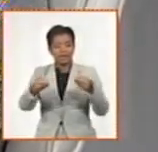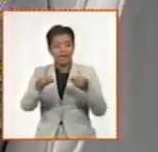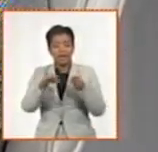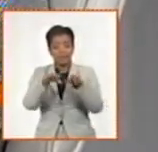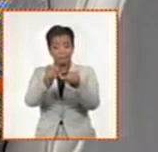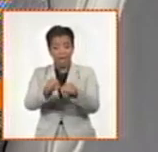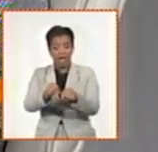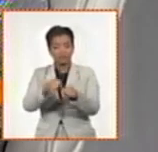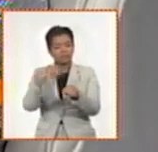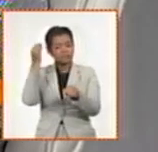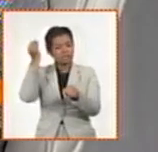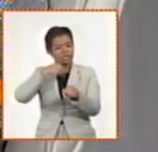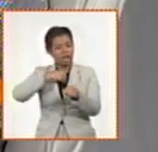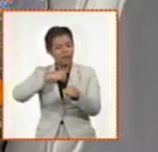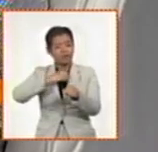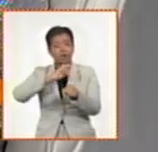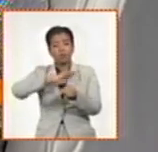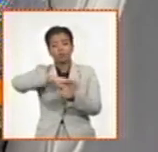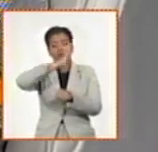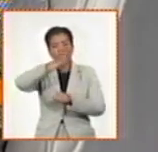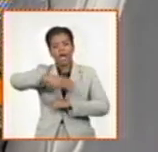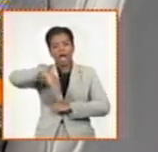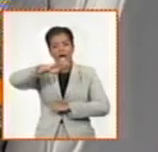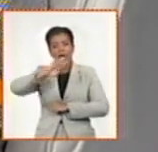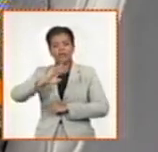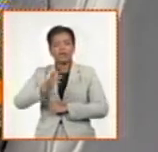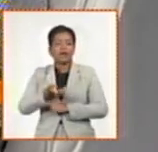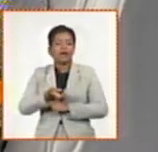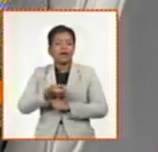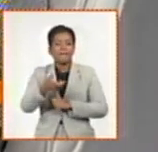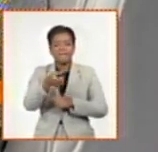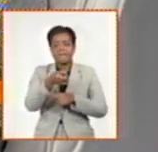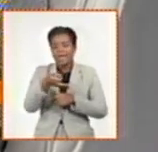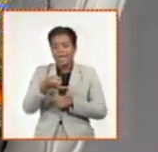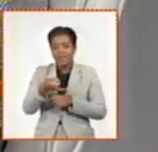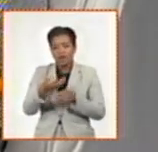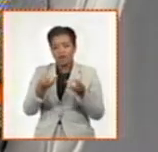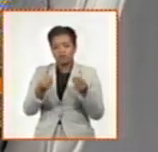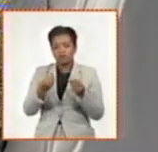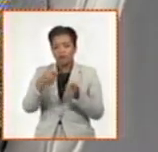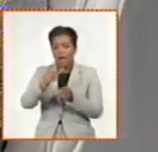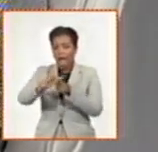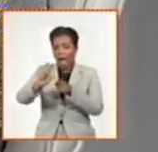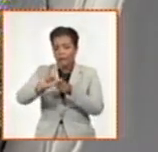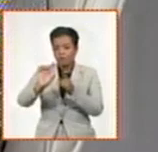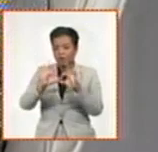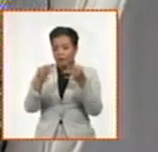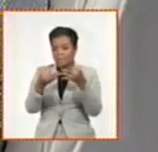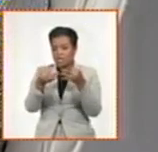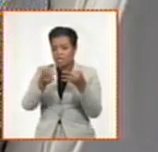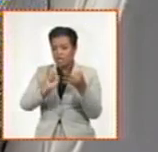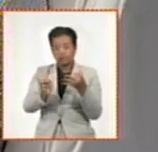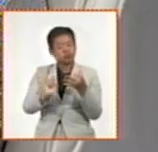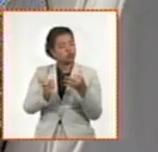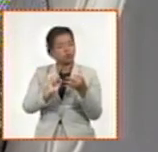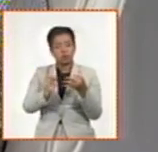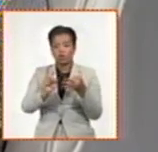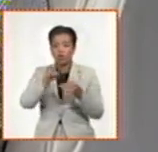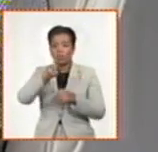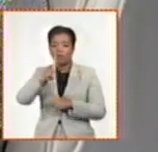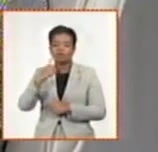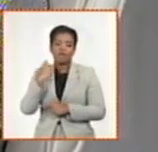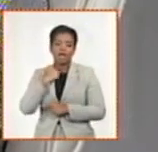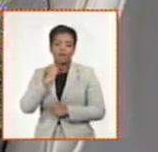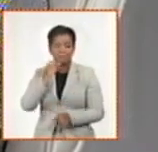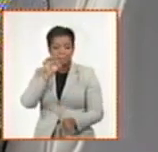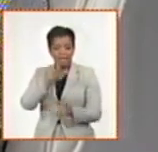era una tierra montañosa, pero solamente mucha roca. Tuvimos que ¿Usted no es campesino de origen? No. ¿Se hizo campesino? Hace alrededor de 12 años.